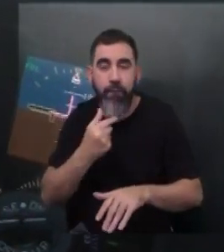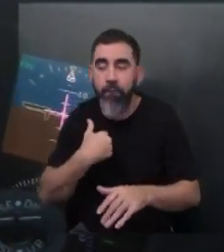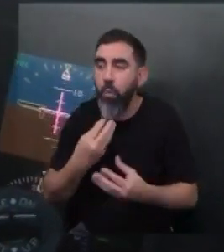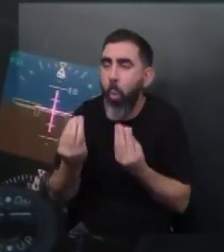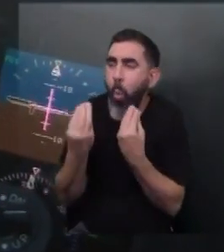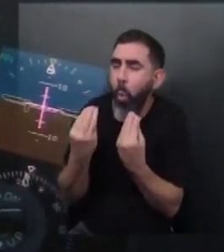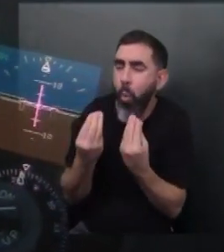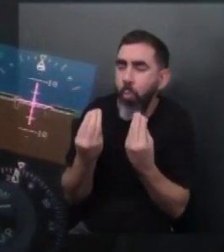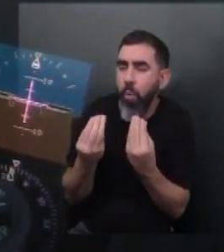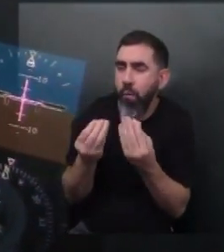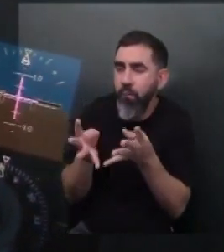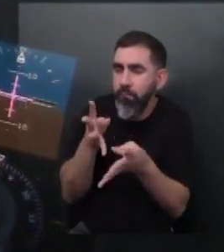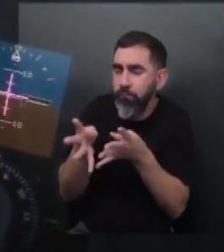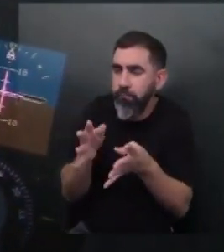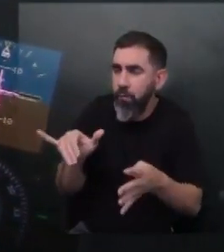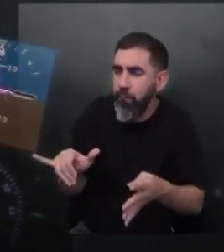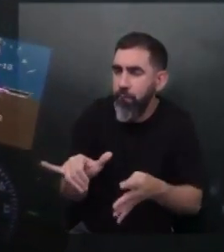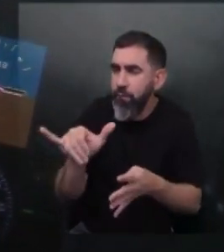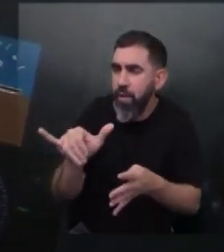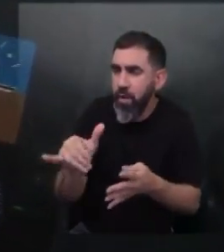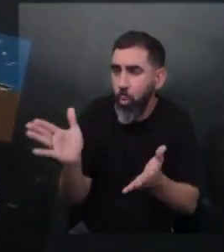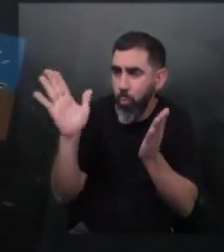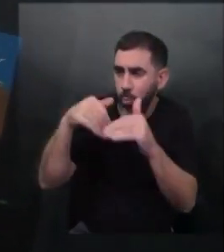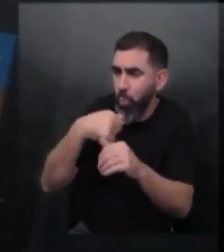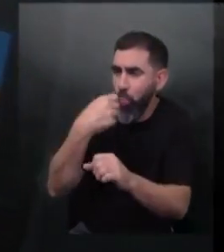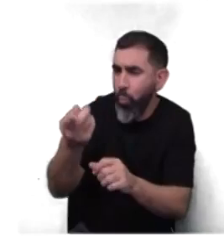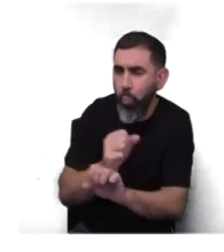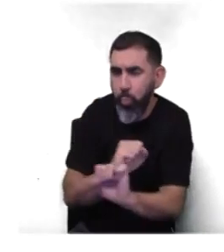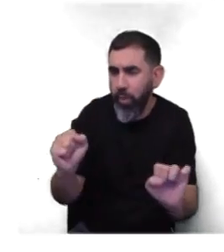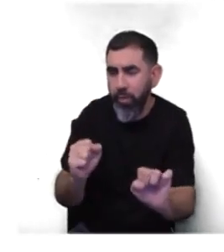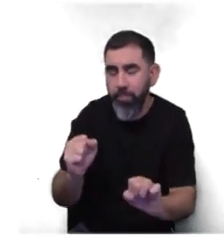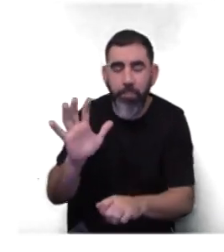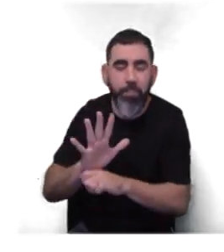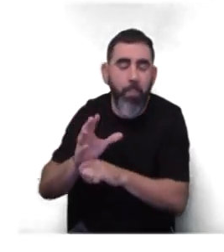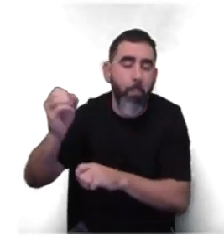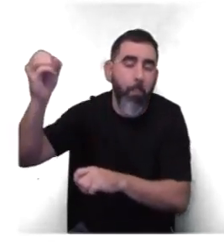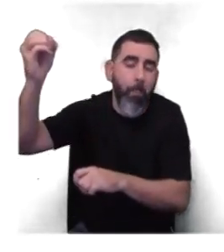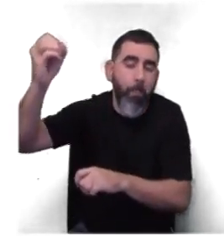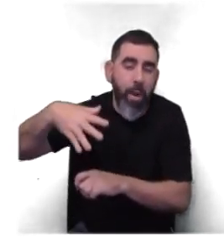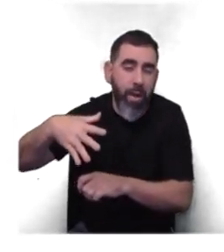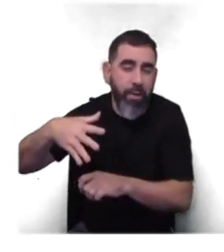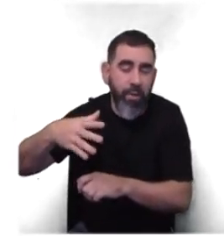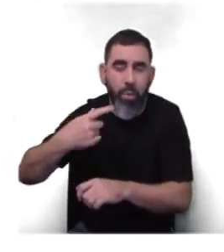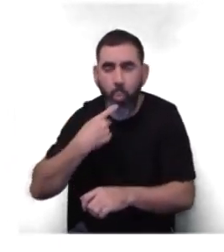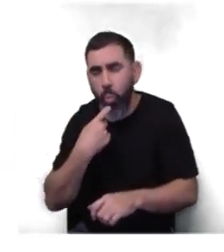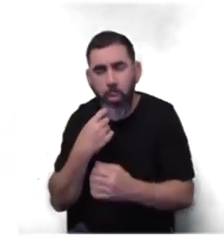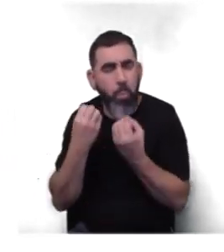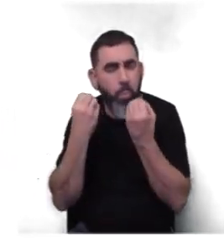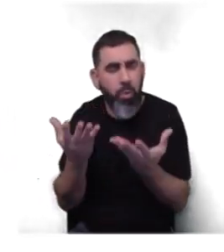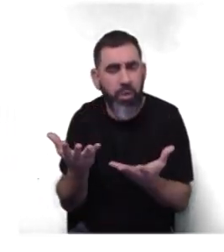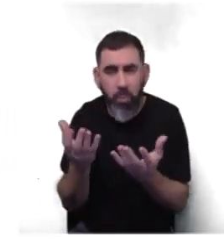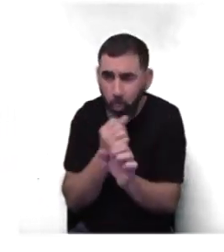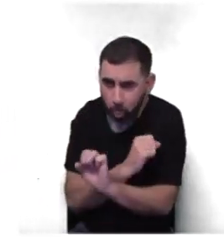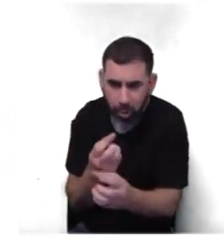por qué esa máquina hace eso que los demás no pueden. Es un poco de magia al principio, de sacarse dudas de por qué eso es